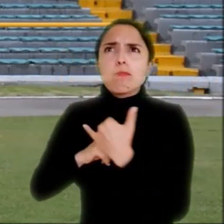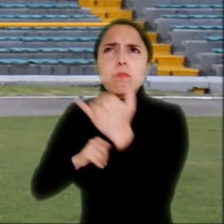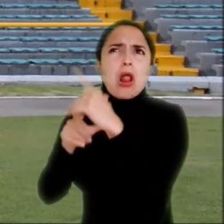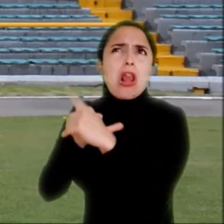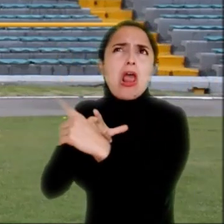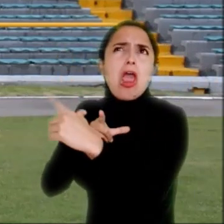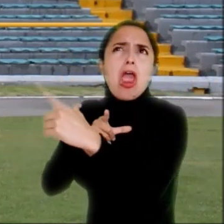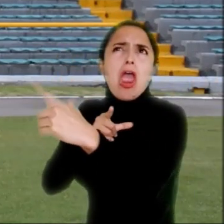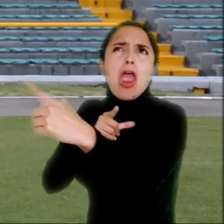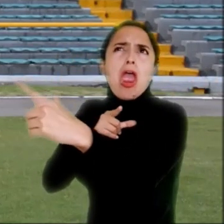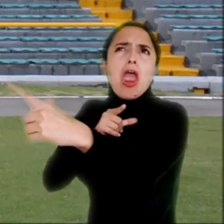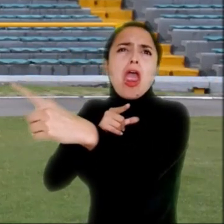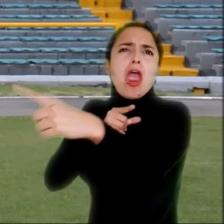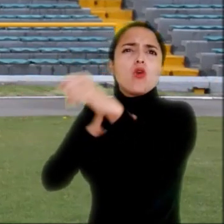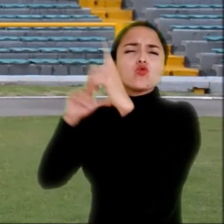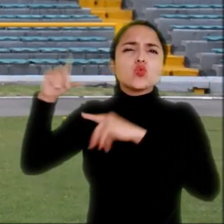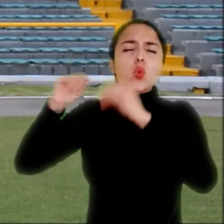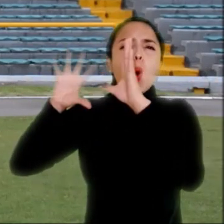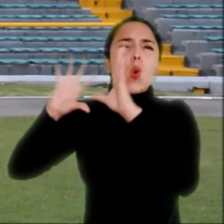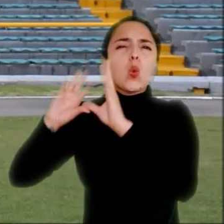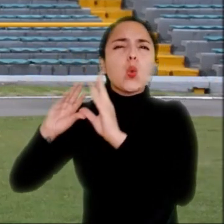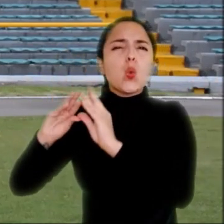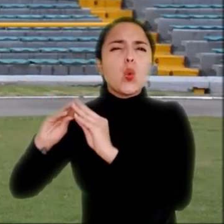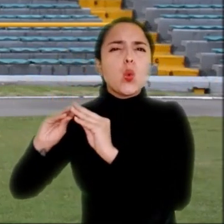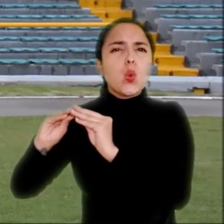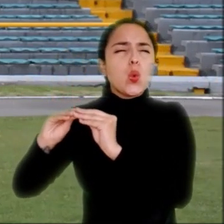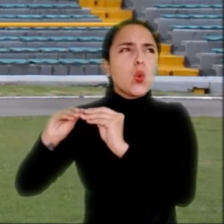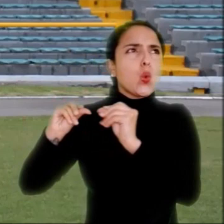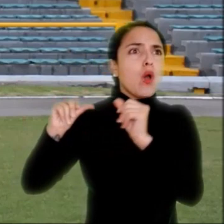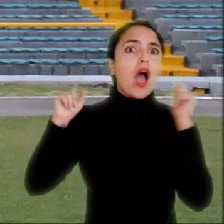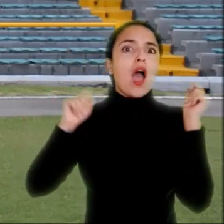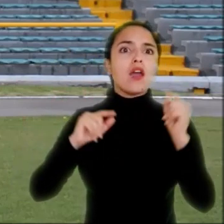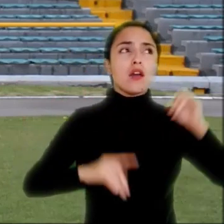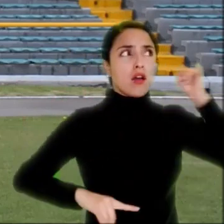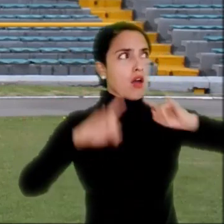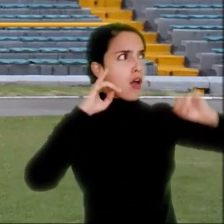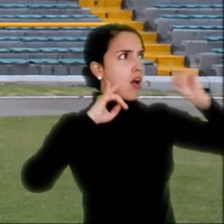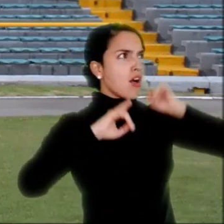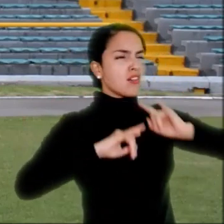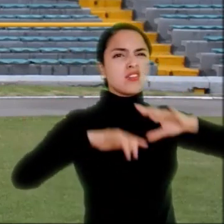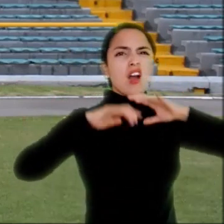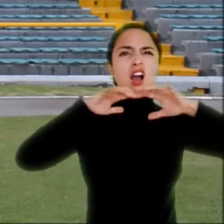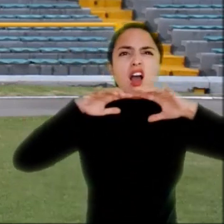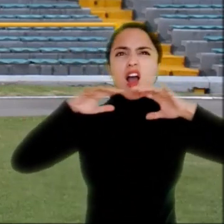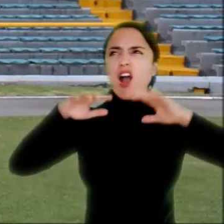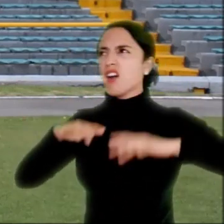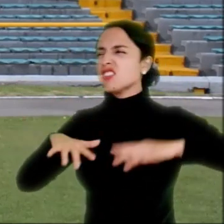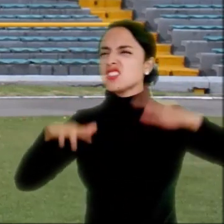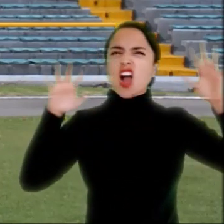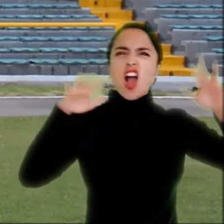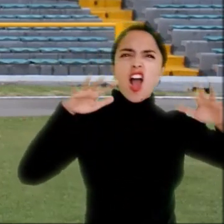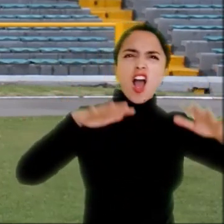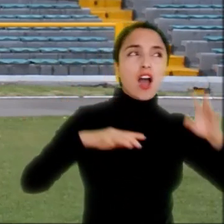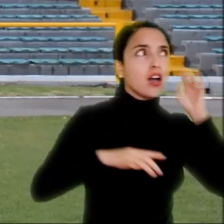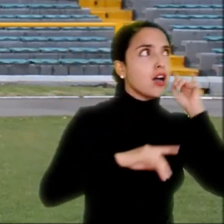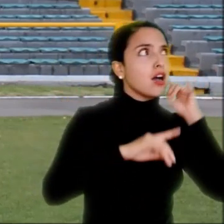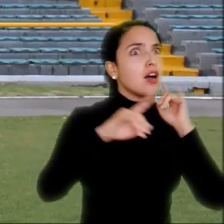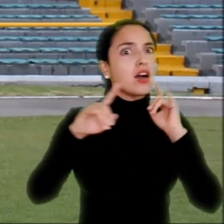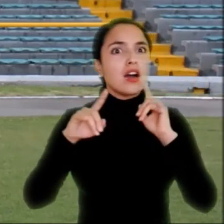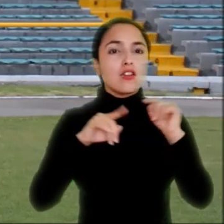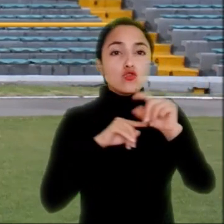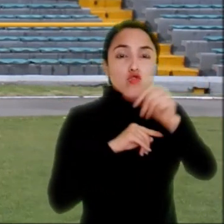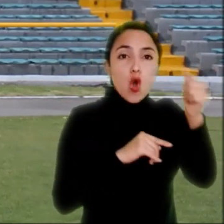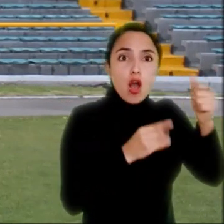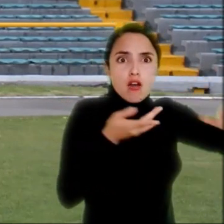estrellas duermen y la muerte a coro elige a un vencedor. Al momento, del otro lado de la